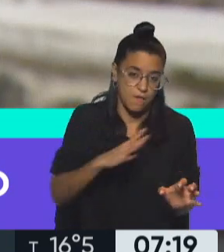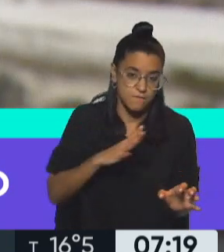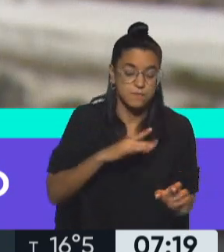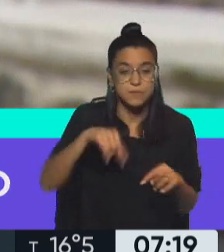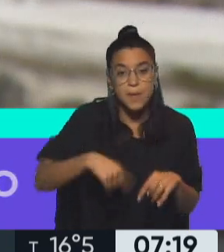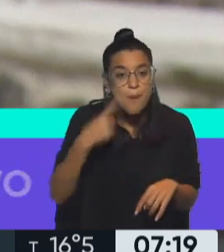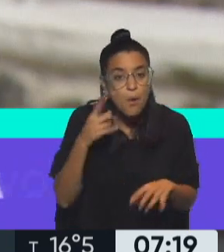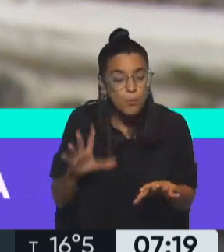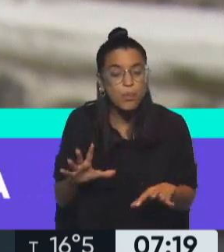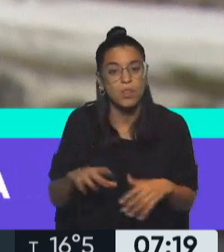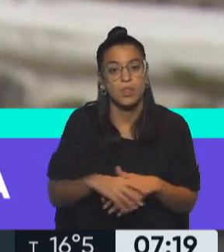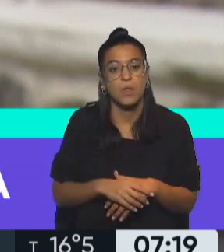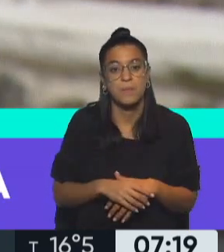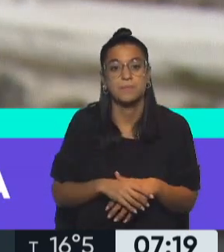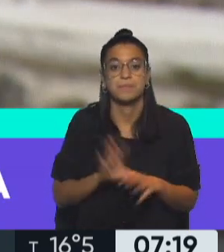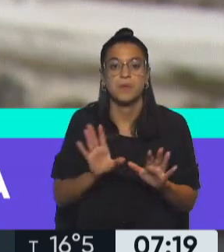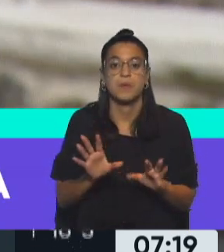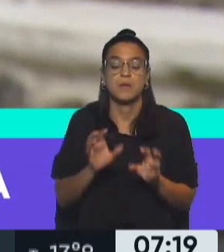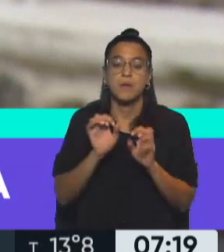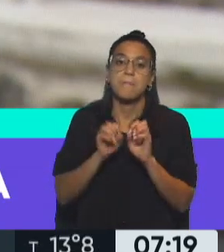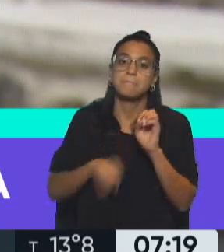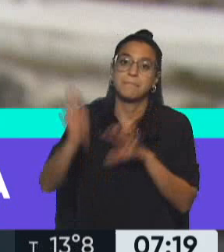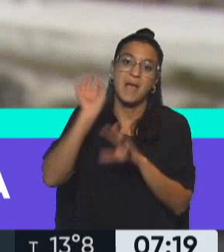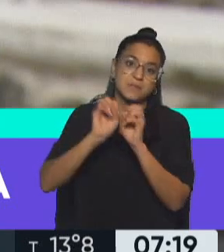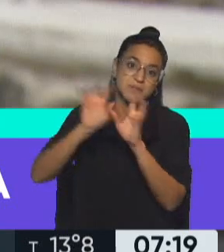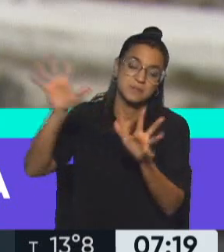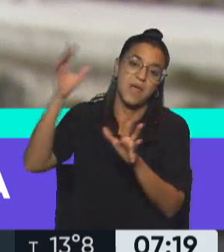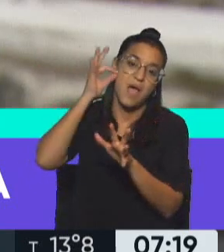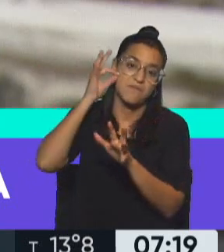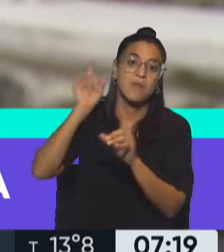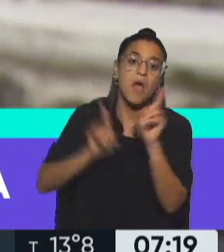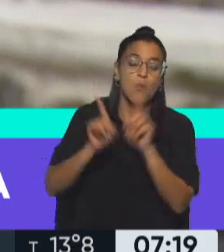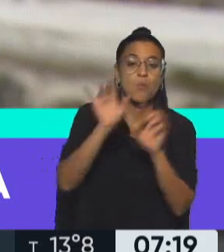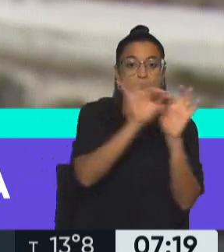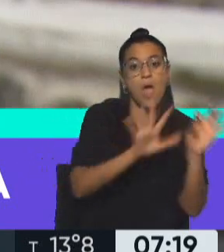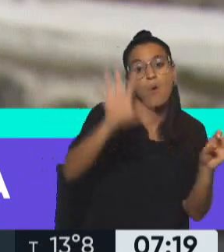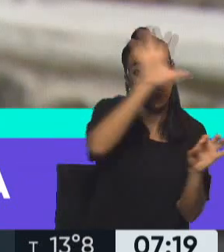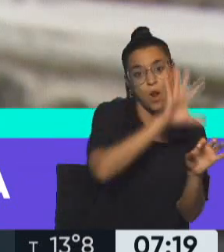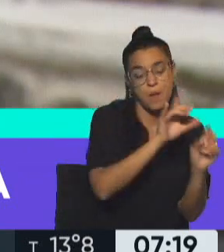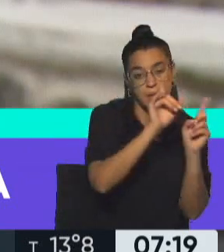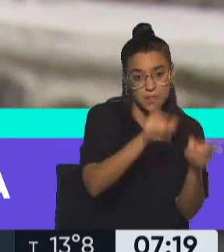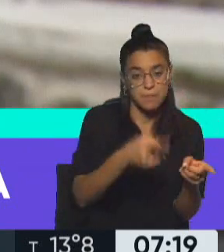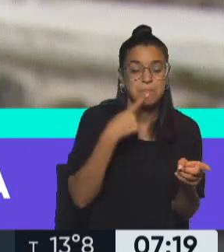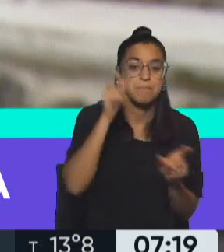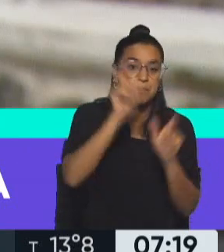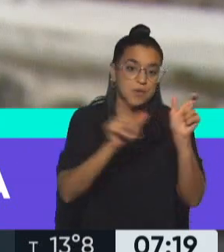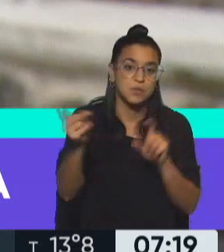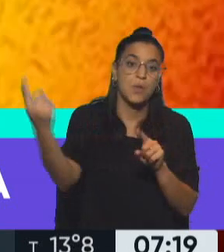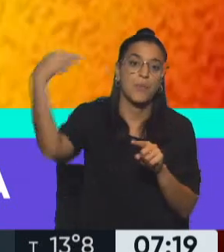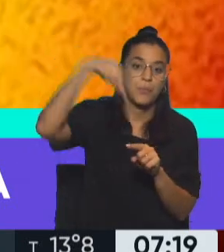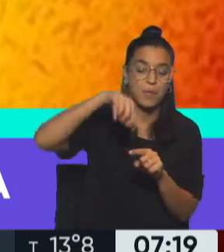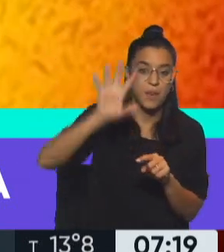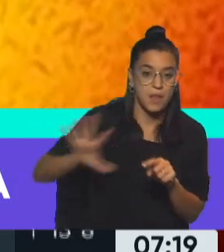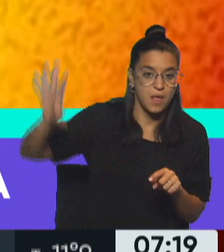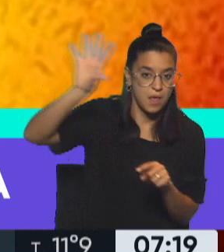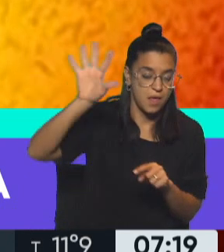estamos viendo con una mayor distribución en Sudáfrica y algunos casos en Europa asociados a personas provenientes de esta región